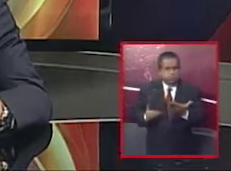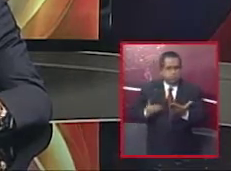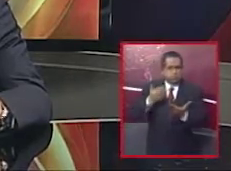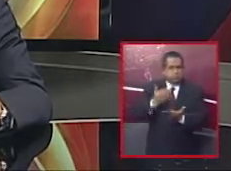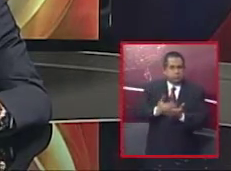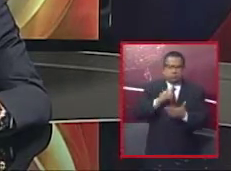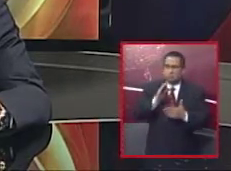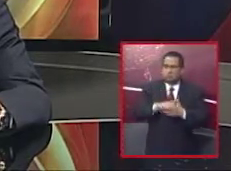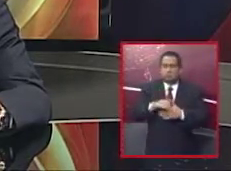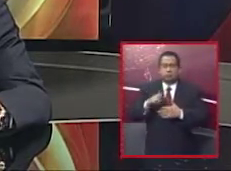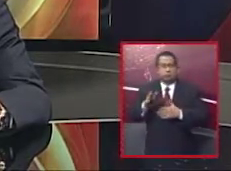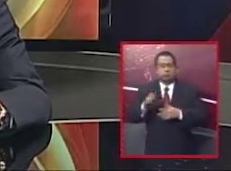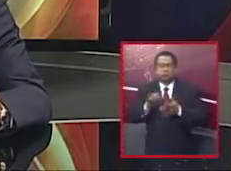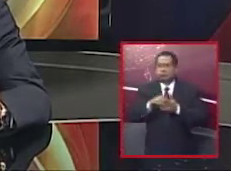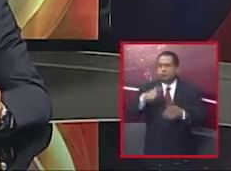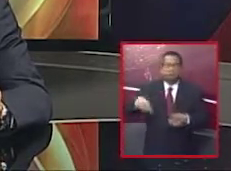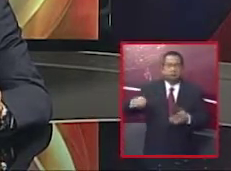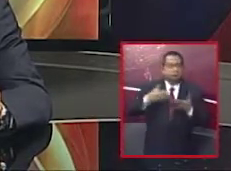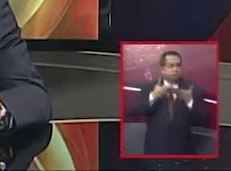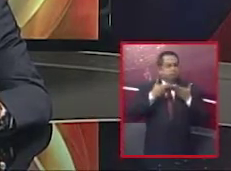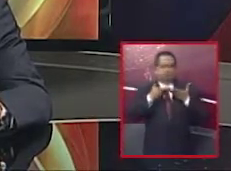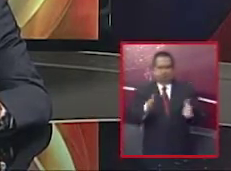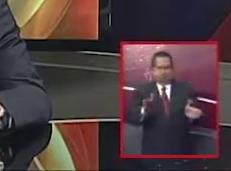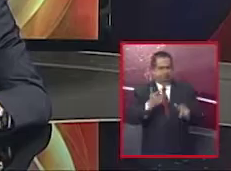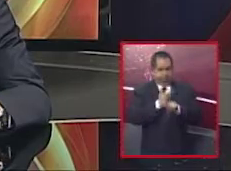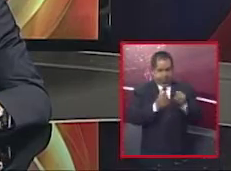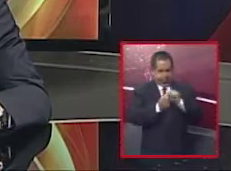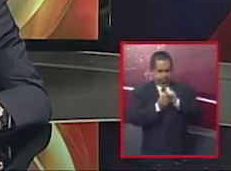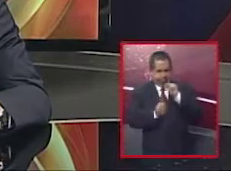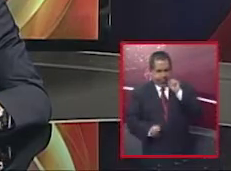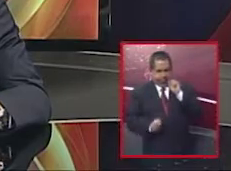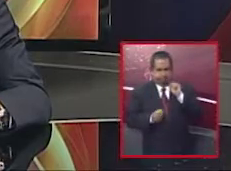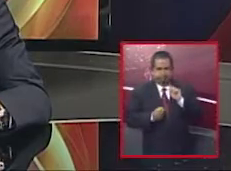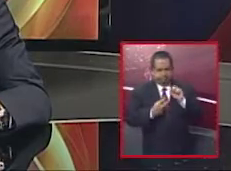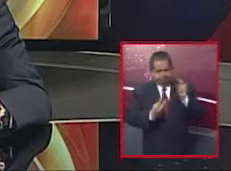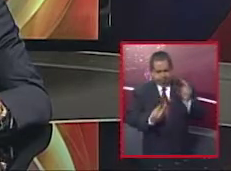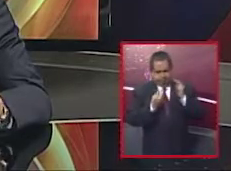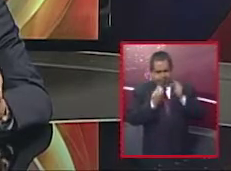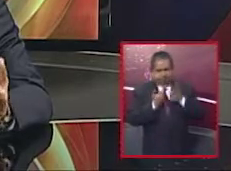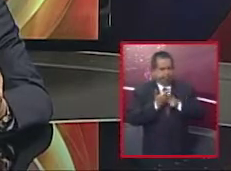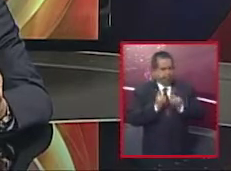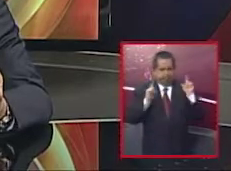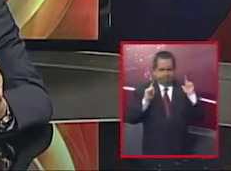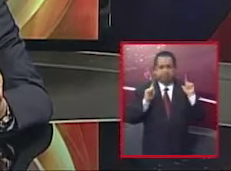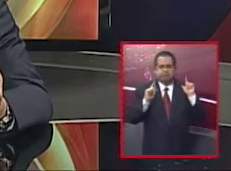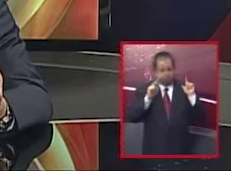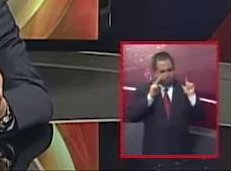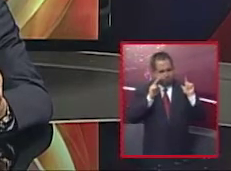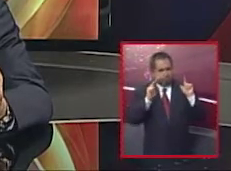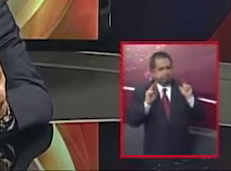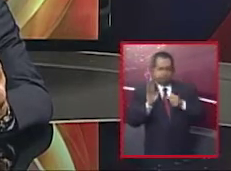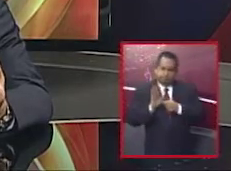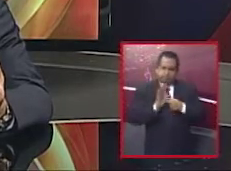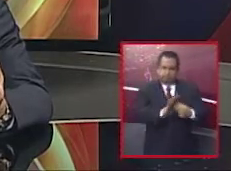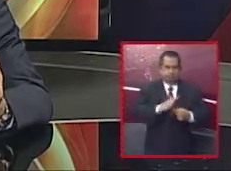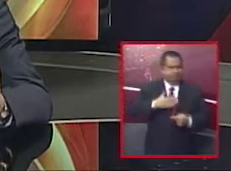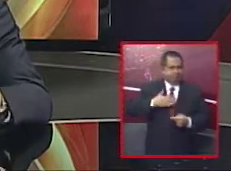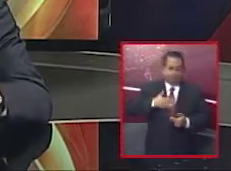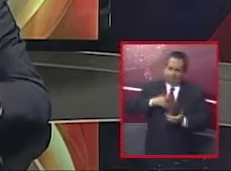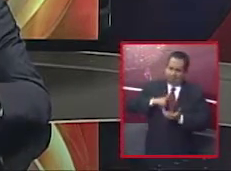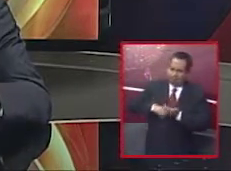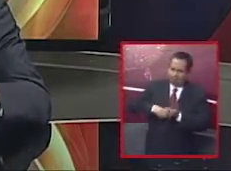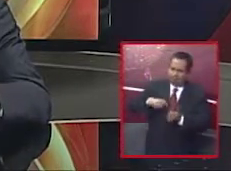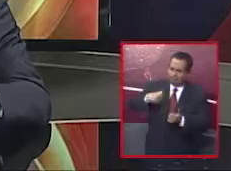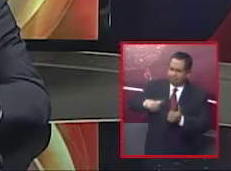máxima publicidad para hacer pública la declaración patrimonial de los